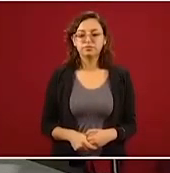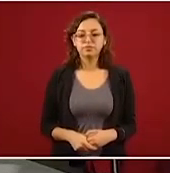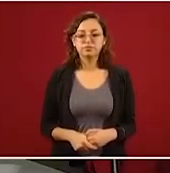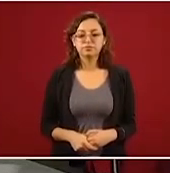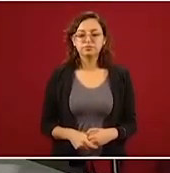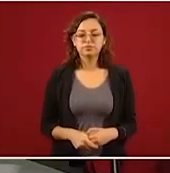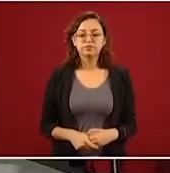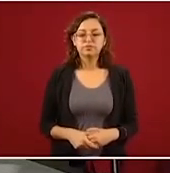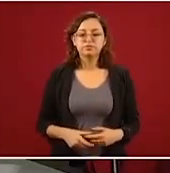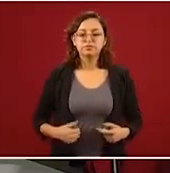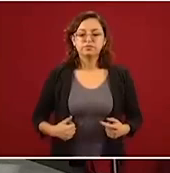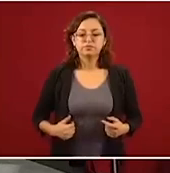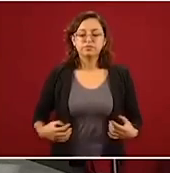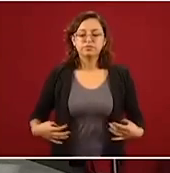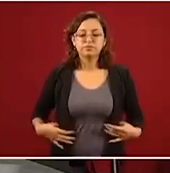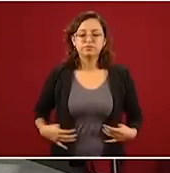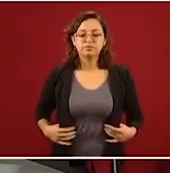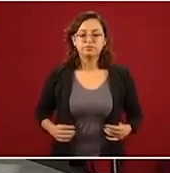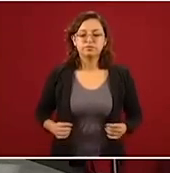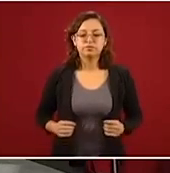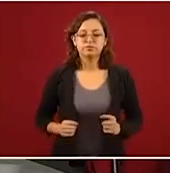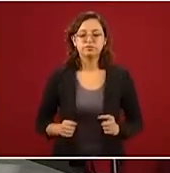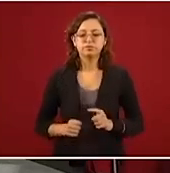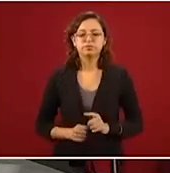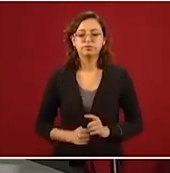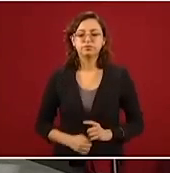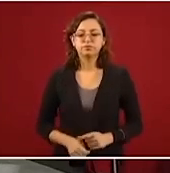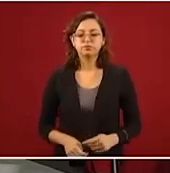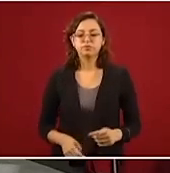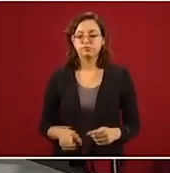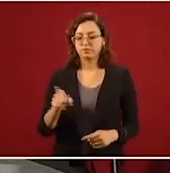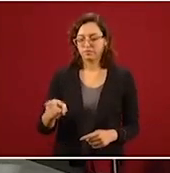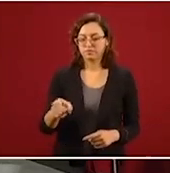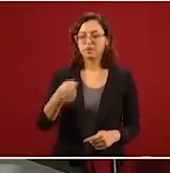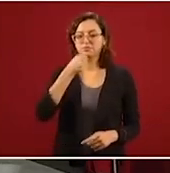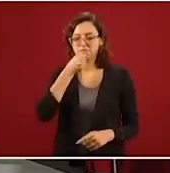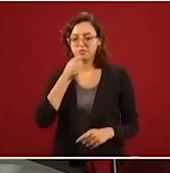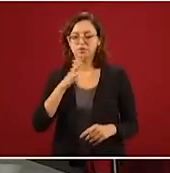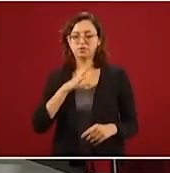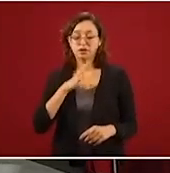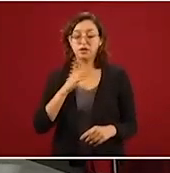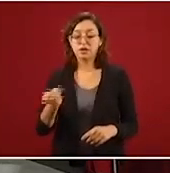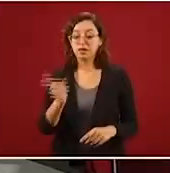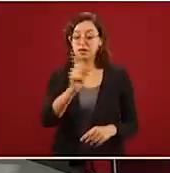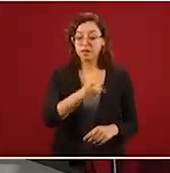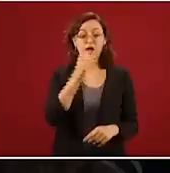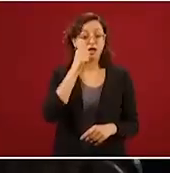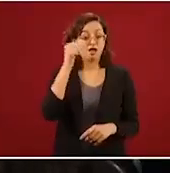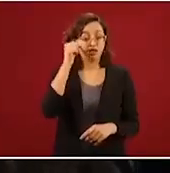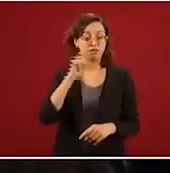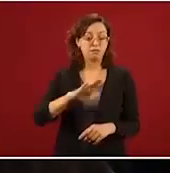Es que ya tiene el micrófono. Y luego nos vamos allá, mira. Ella desde ayer está levantando la